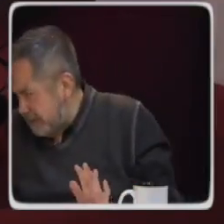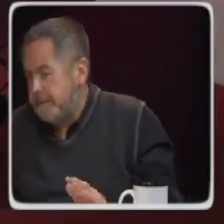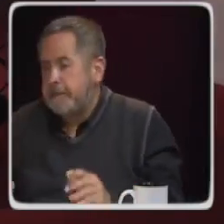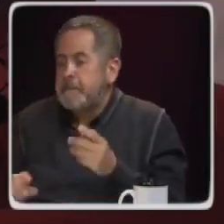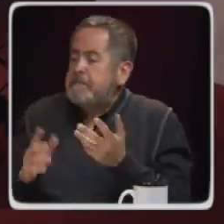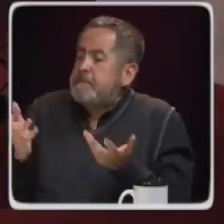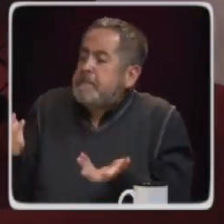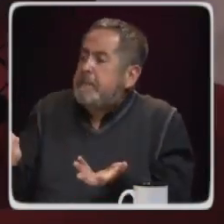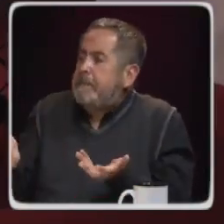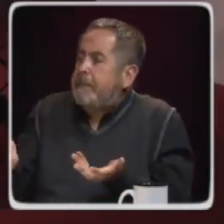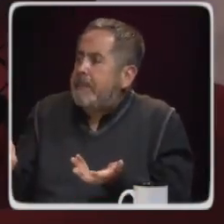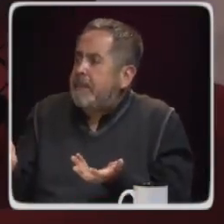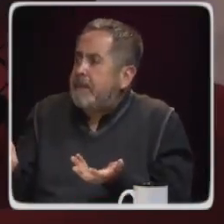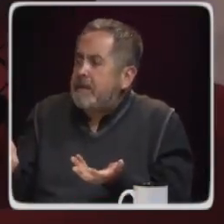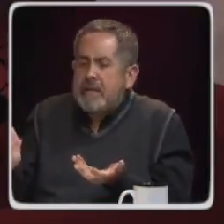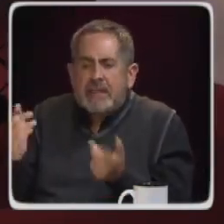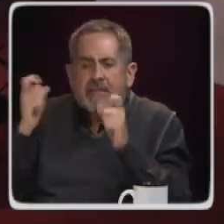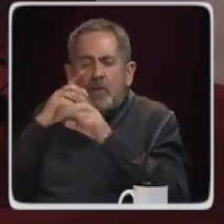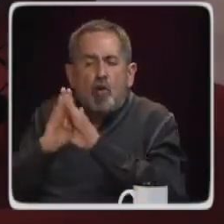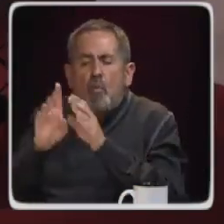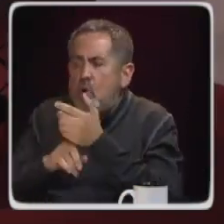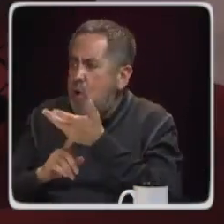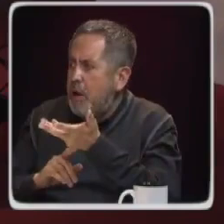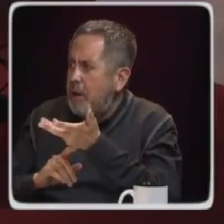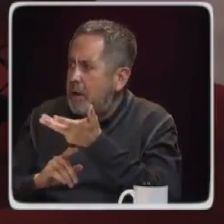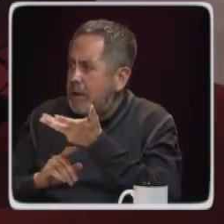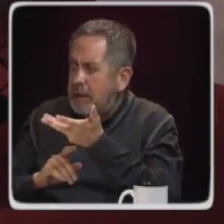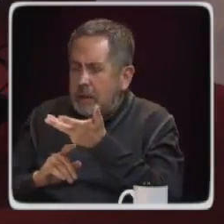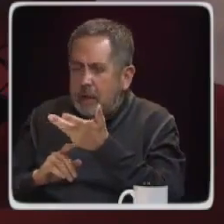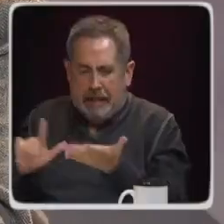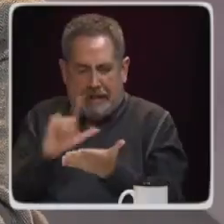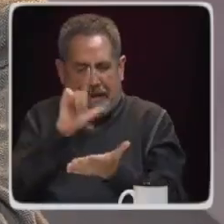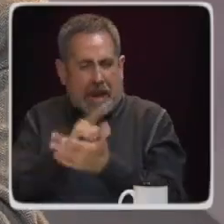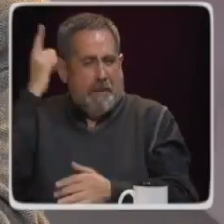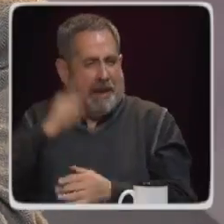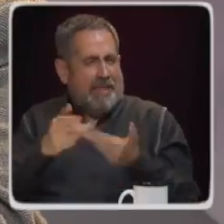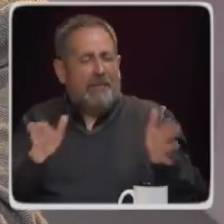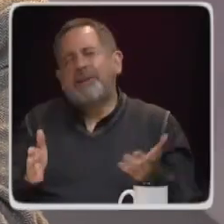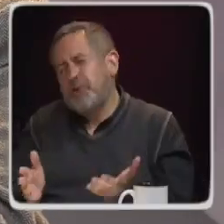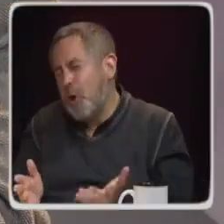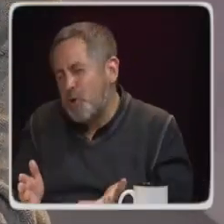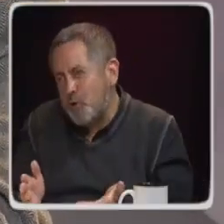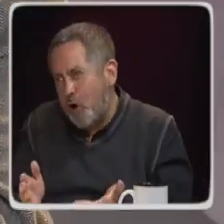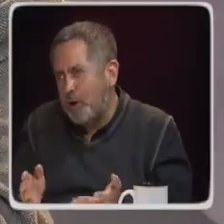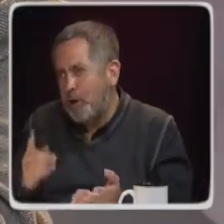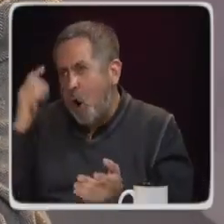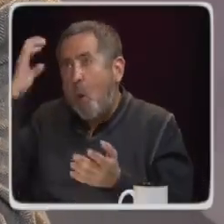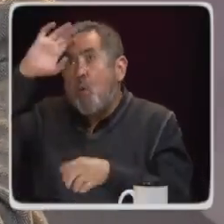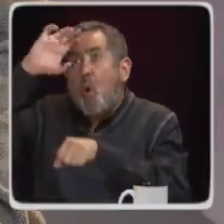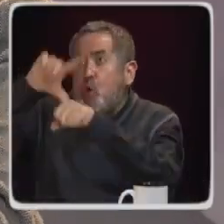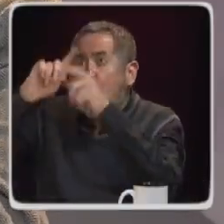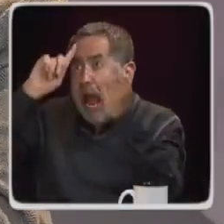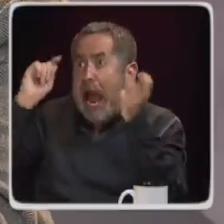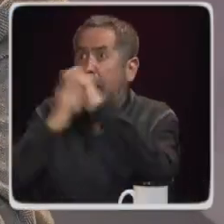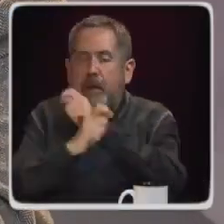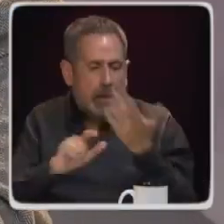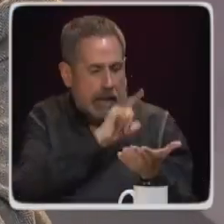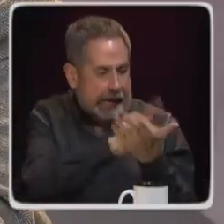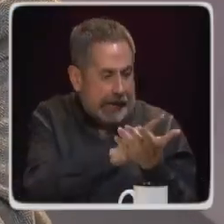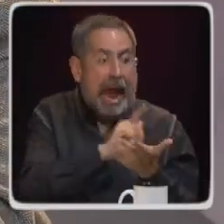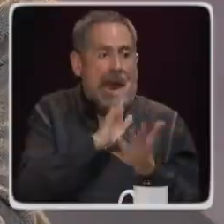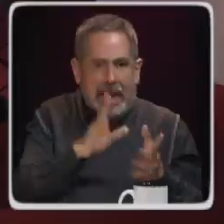están presentes también en el Congreso, lo cual es fundamental para que no haya esta mediación sino que tengan la